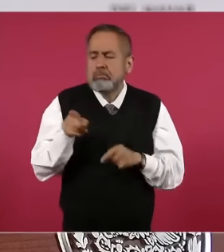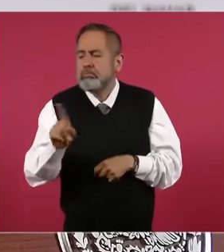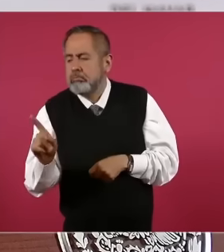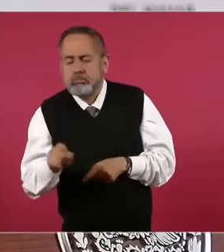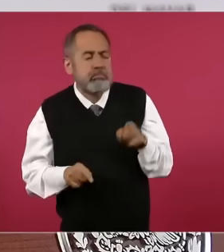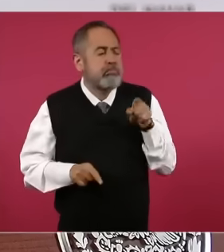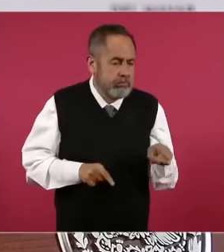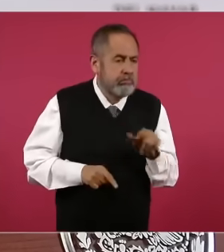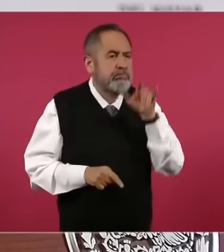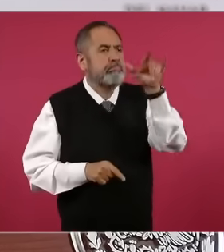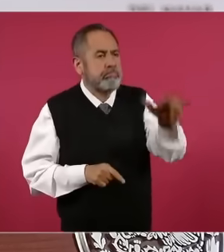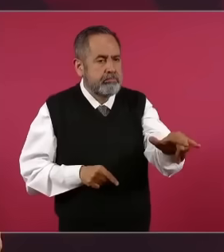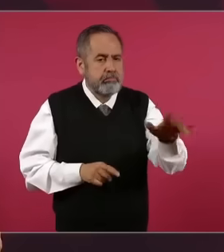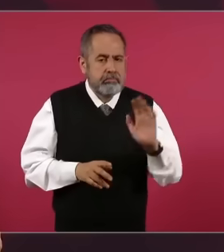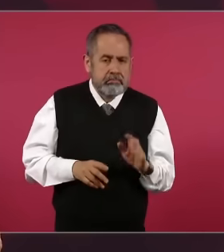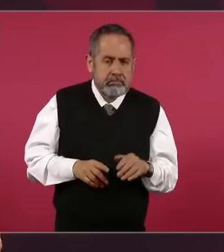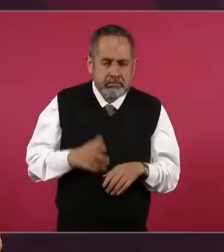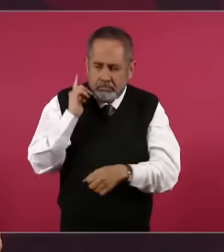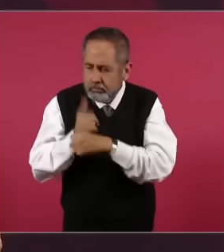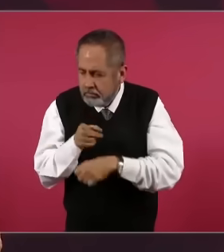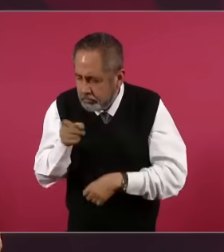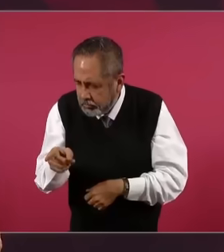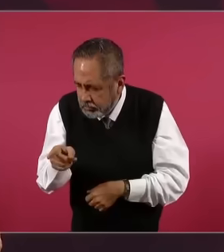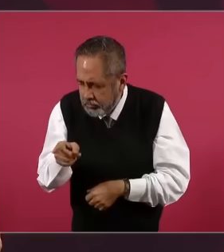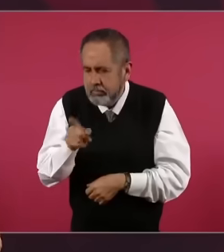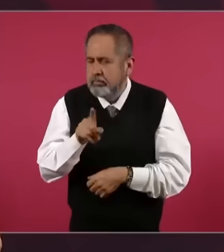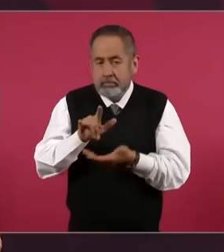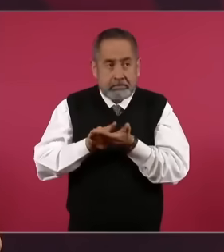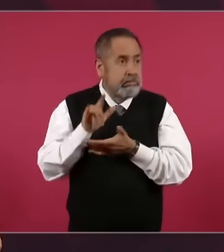sabemos que no salió de Hermosillo,